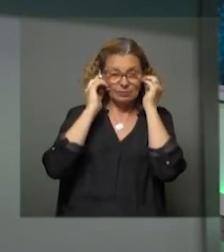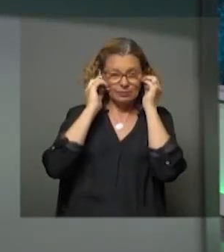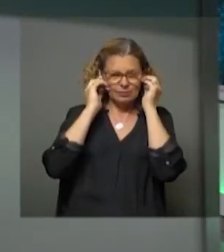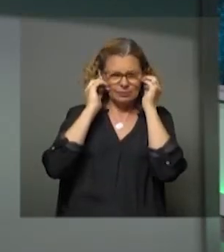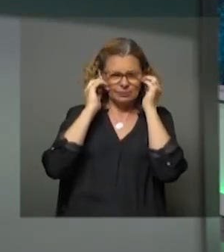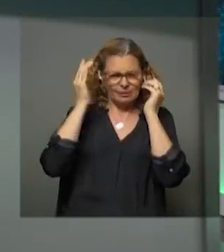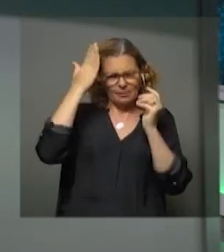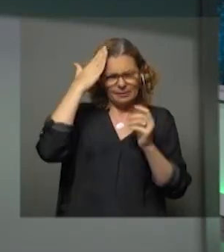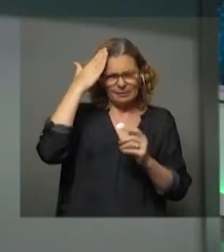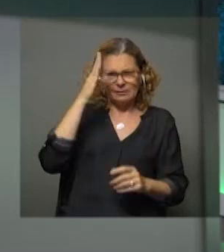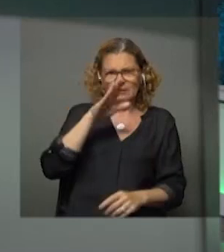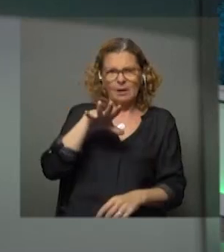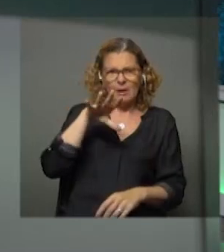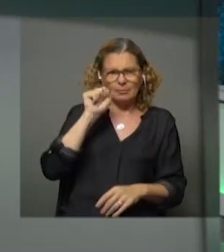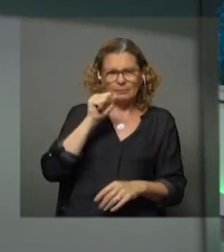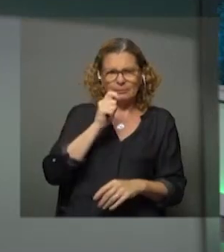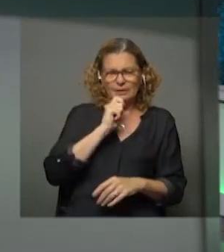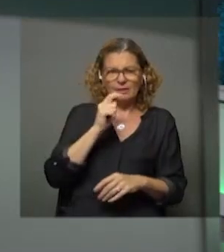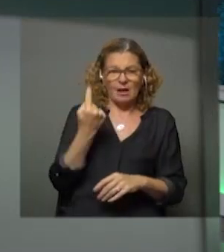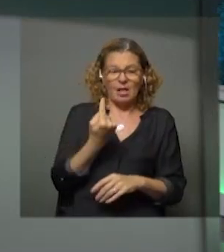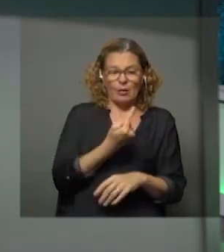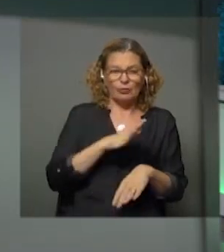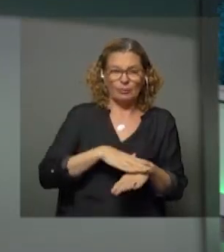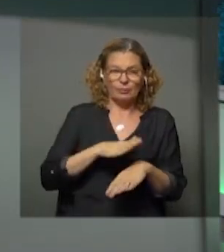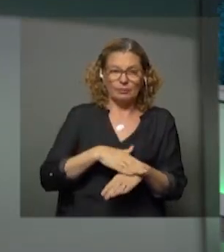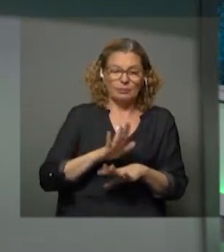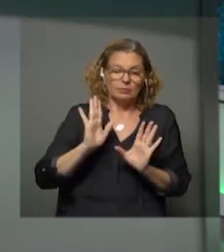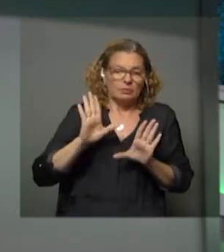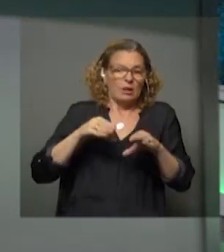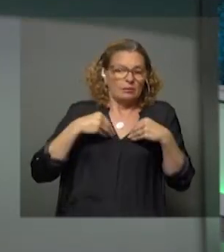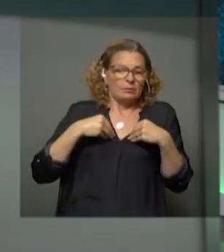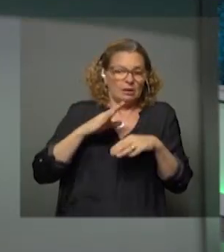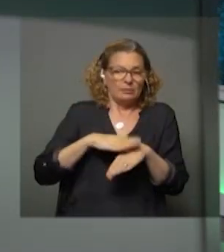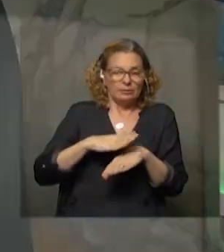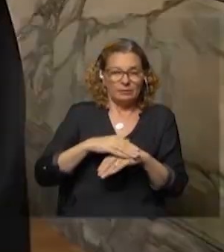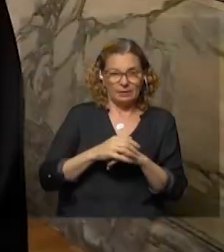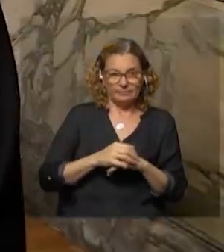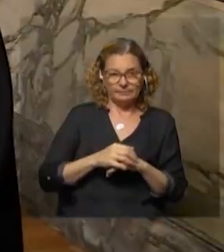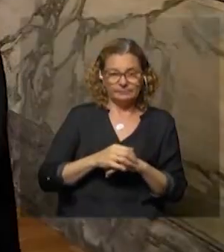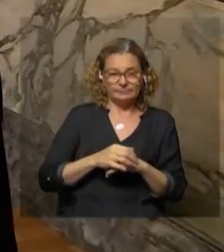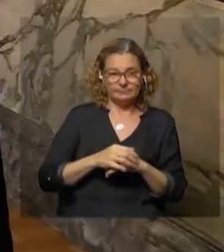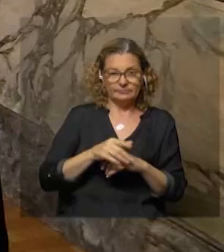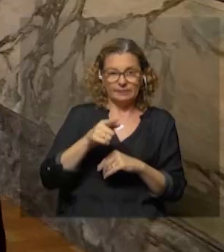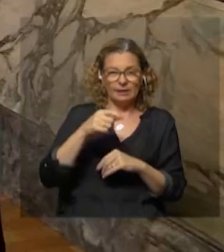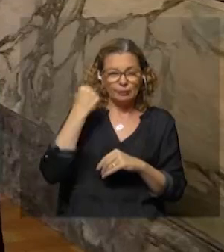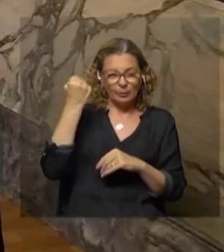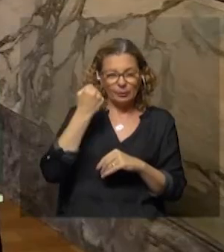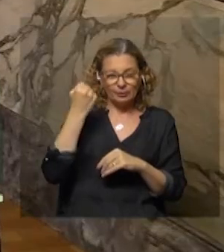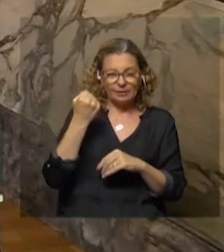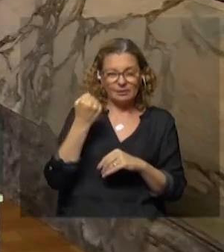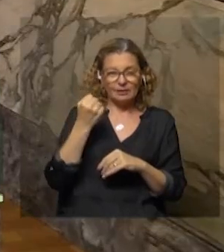y además agregó que cada uno de los responsables debe hacerse cargo En este tema es importante